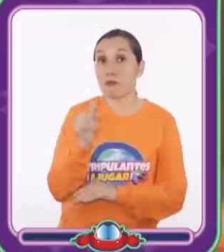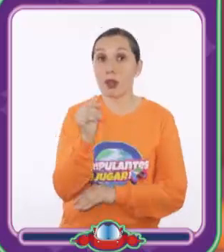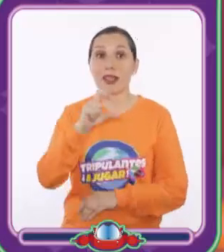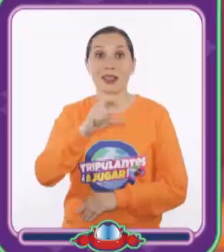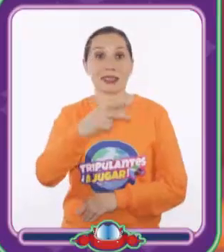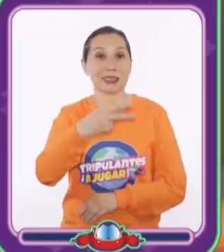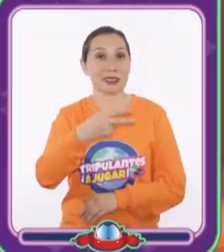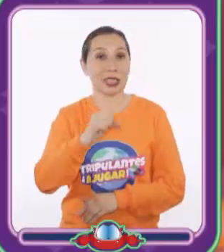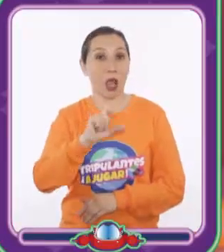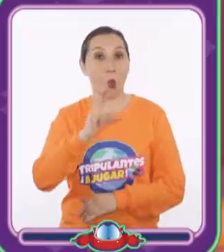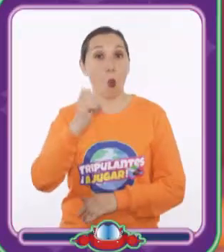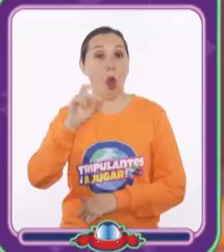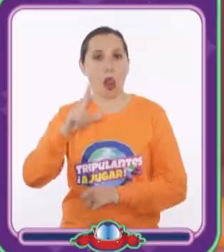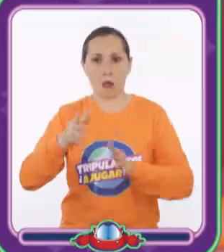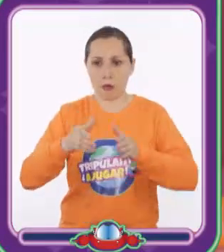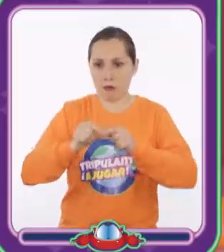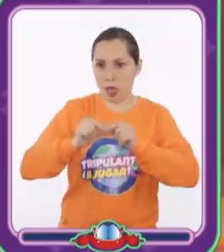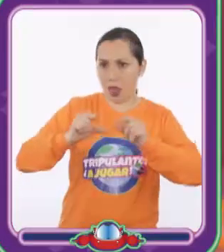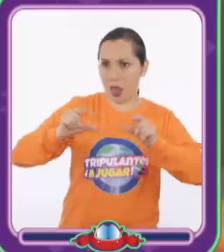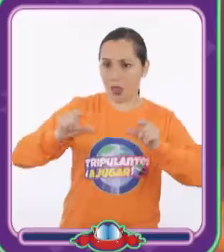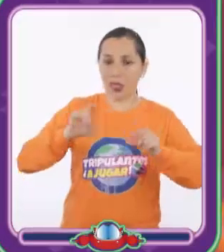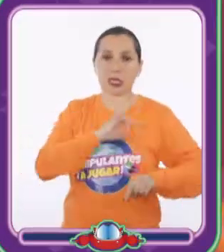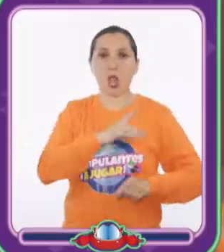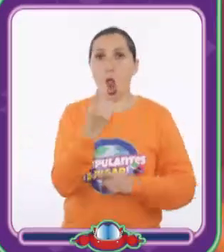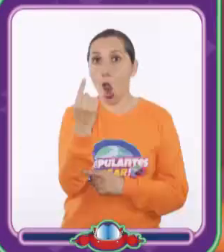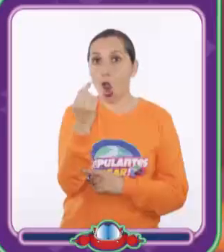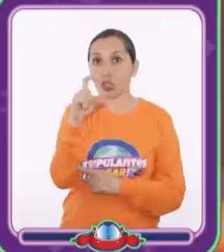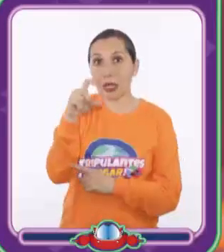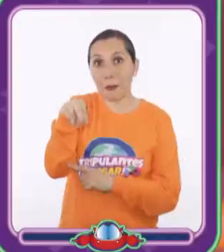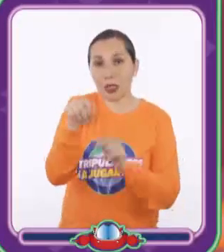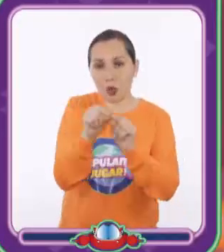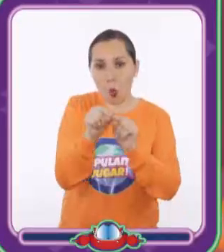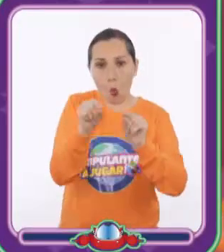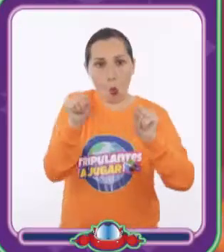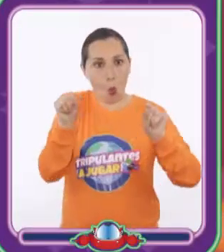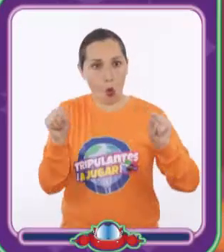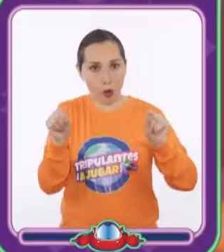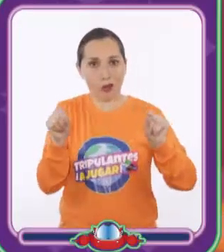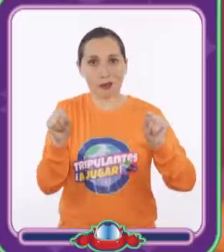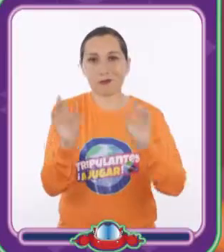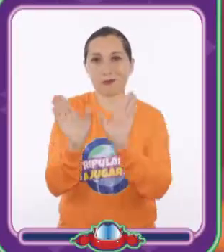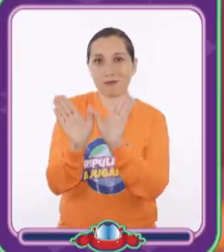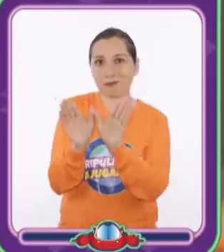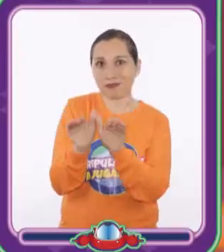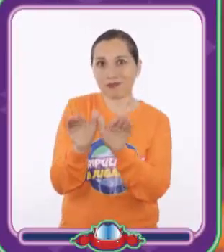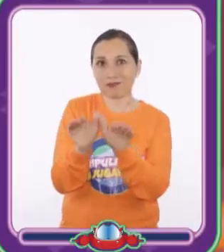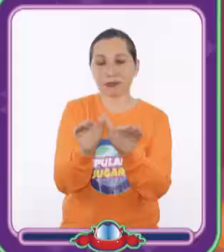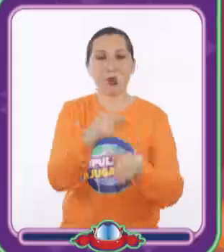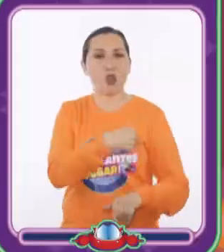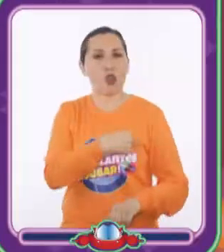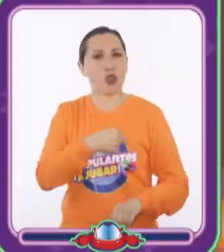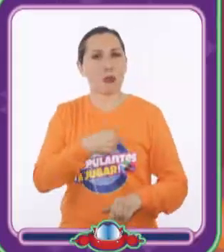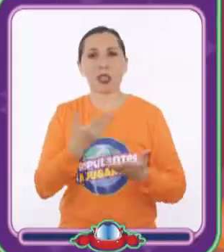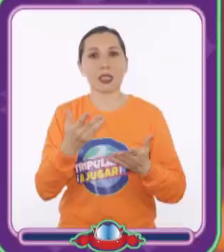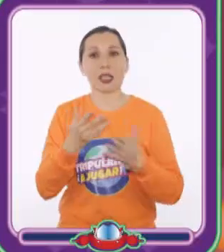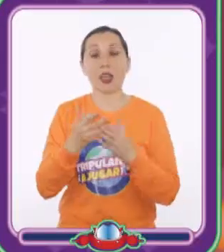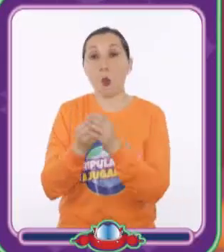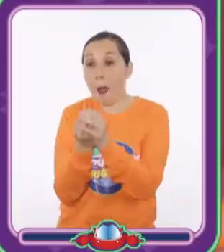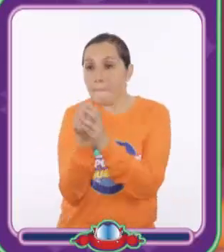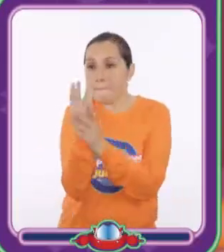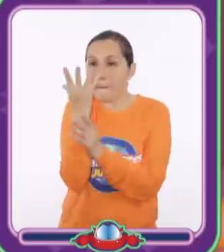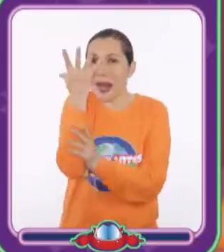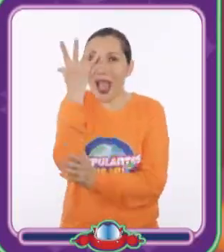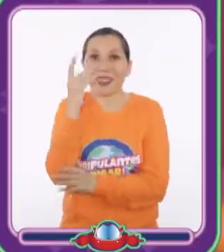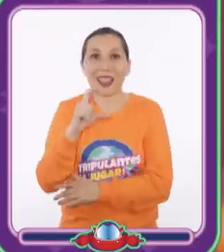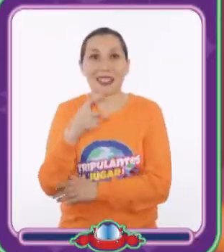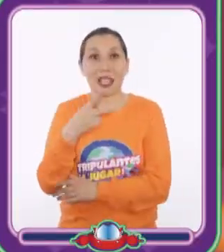mariposa del chagual. Es la más grande de Chile y puede llegar a medir 11 centímetros de una punta a otra de sus alas. Se llama así ya que usa